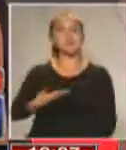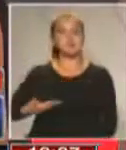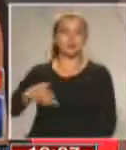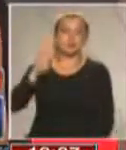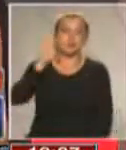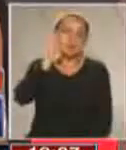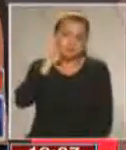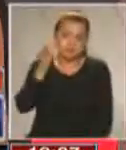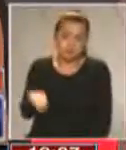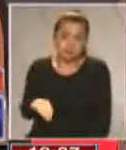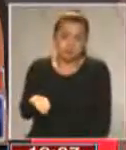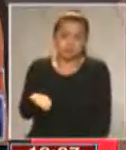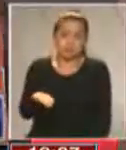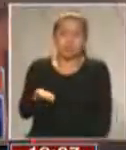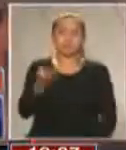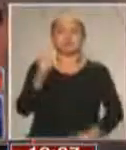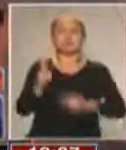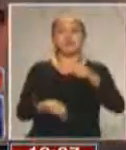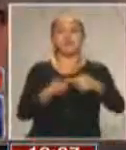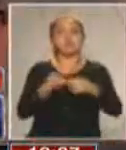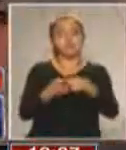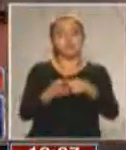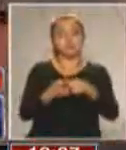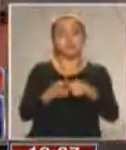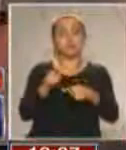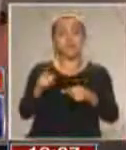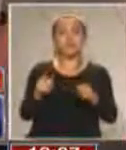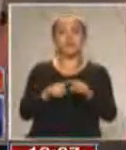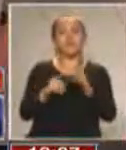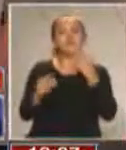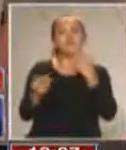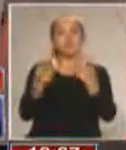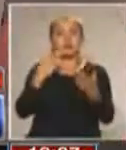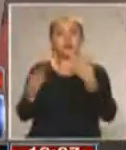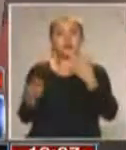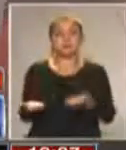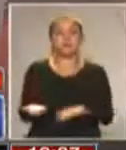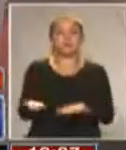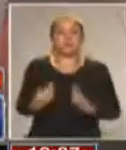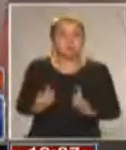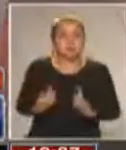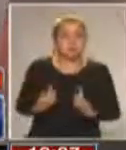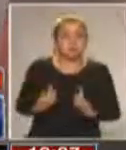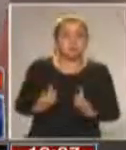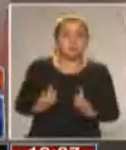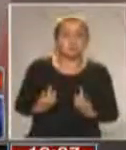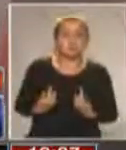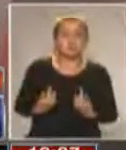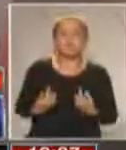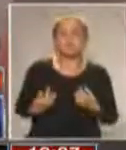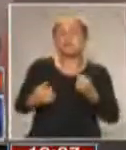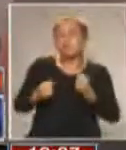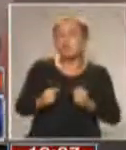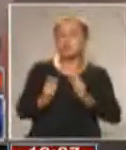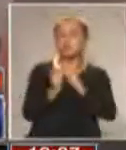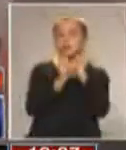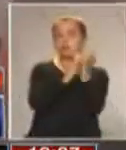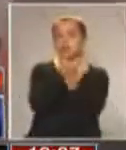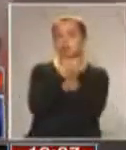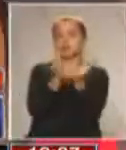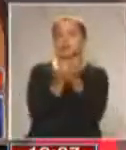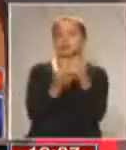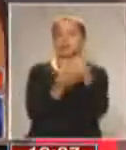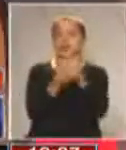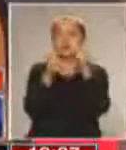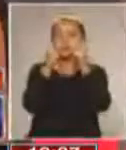República. Y además, él se ve beneficiado por una posible modificación de un plan regulador